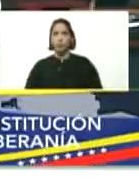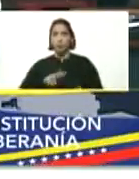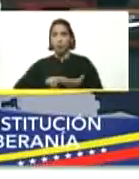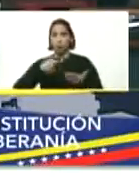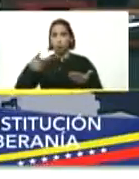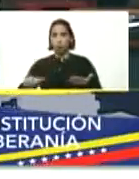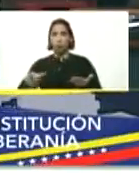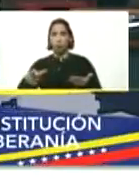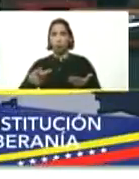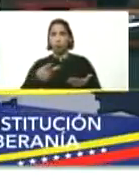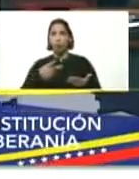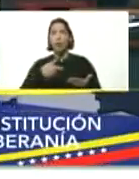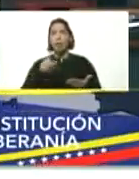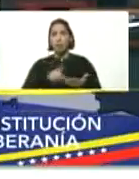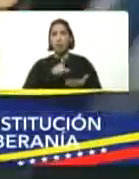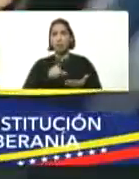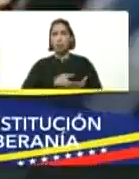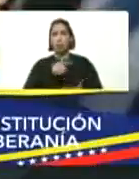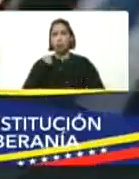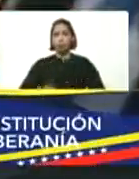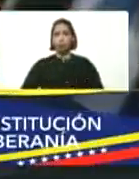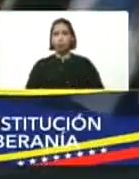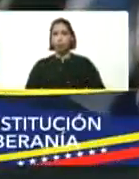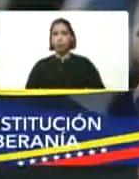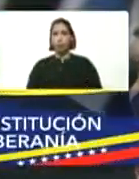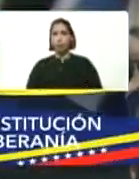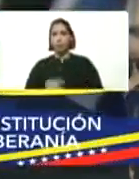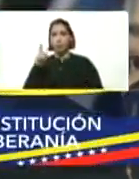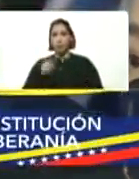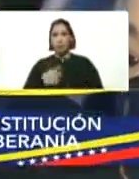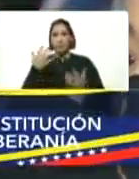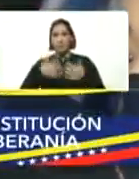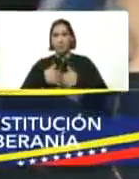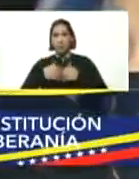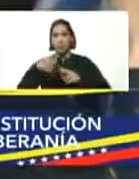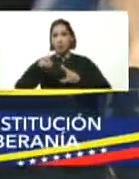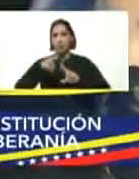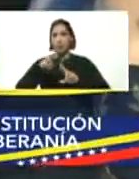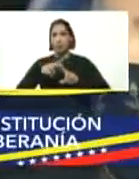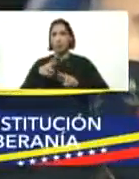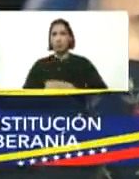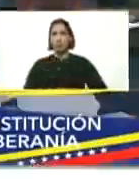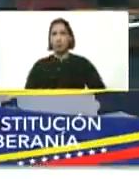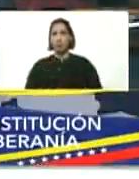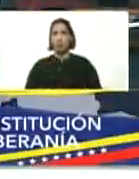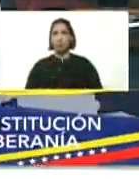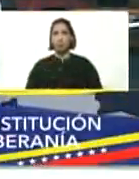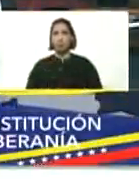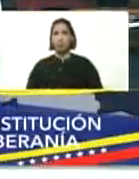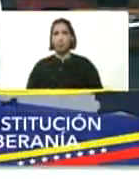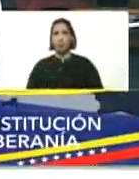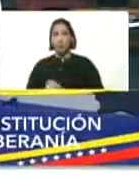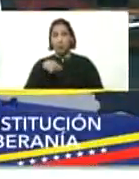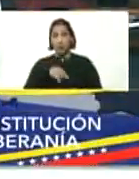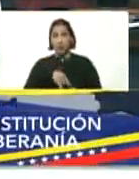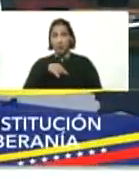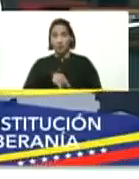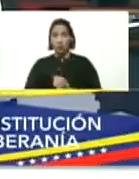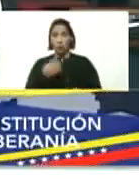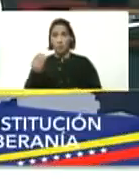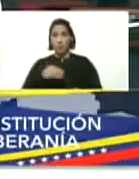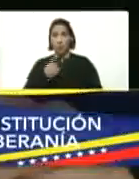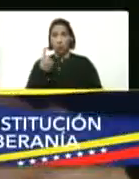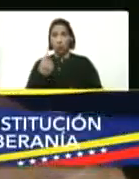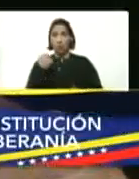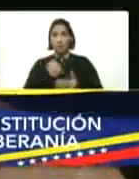mandarín también por esta editorial tachirense, Acirema. Carabobo, más que una